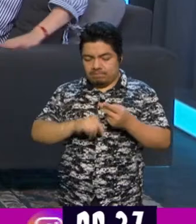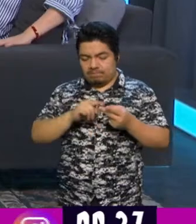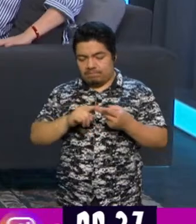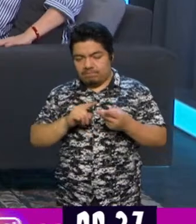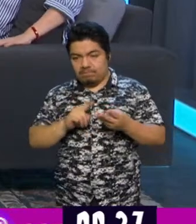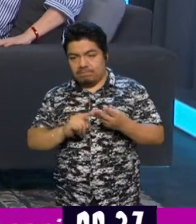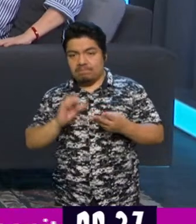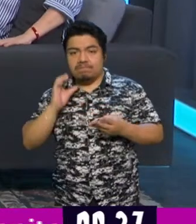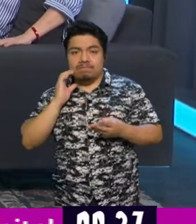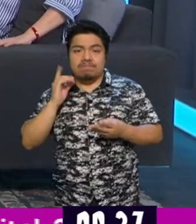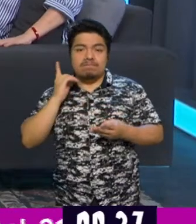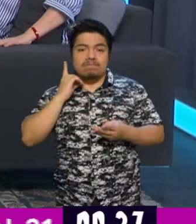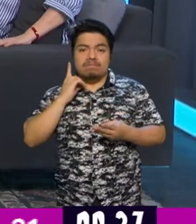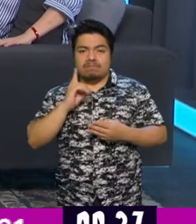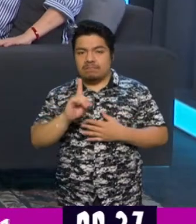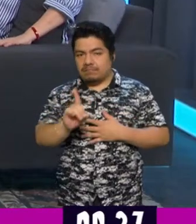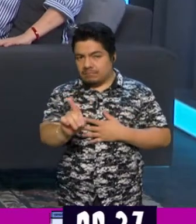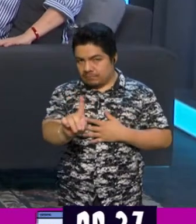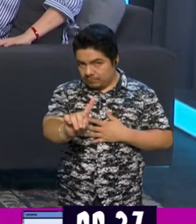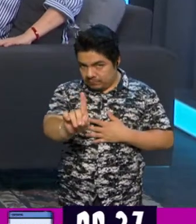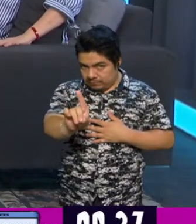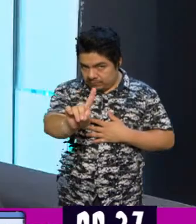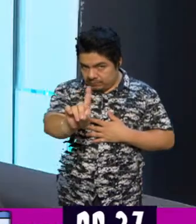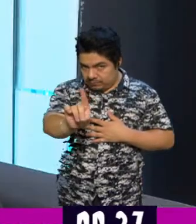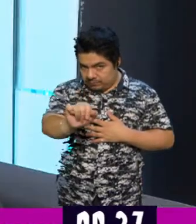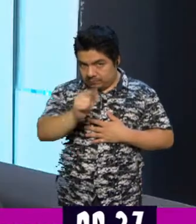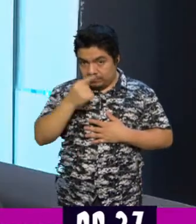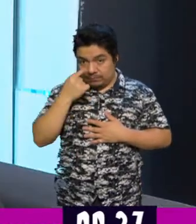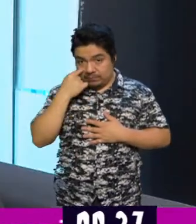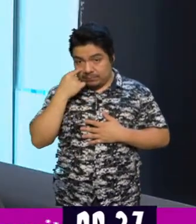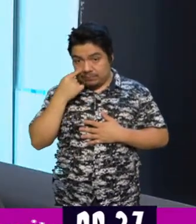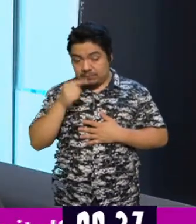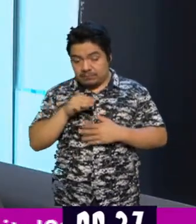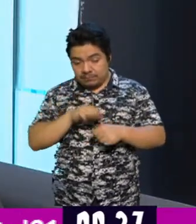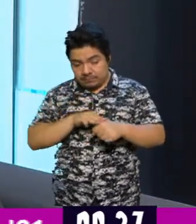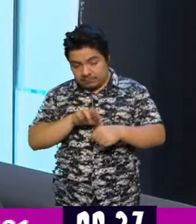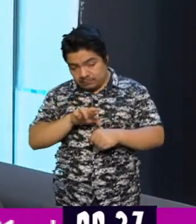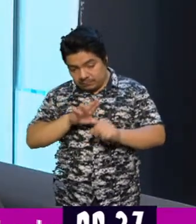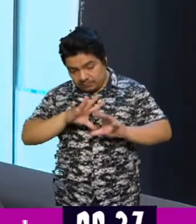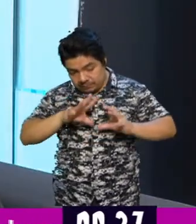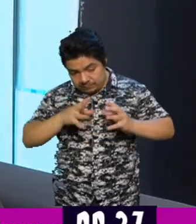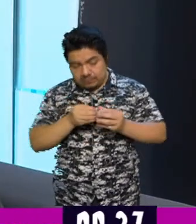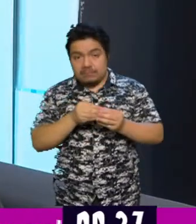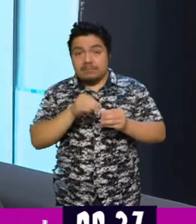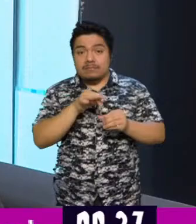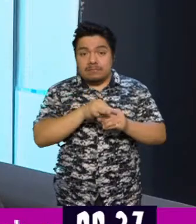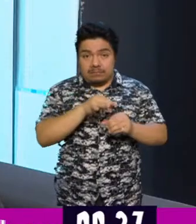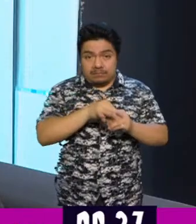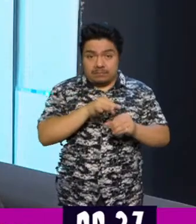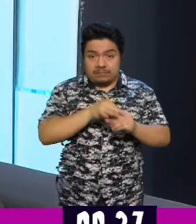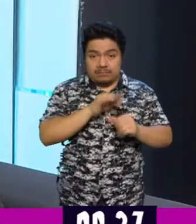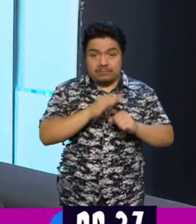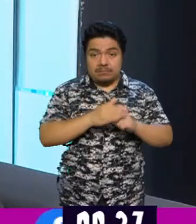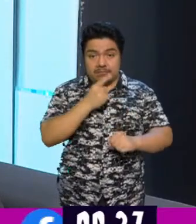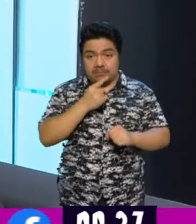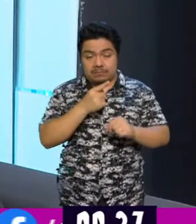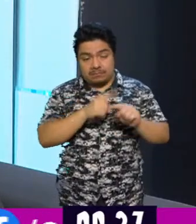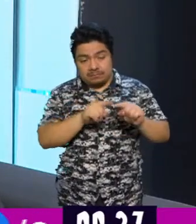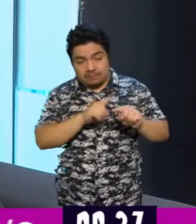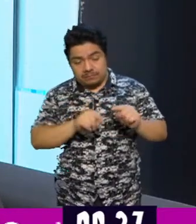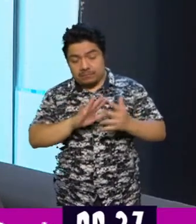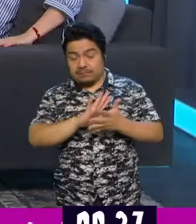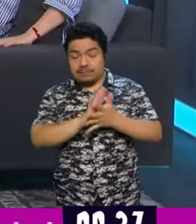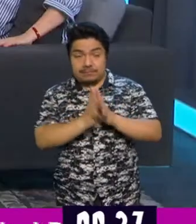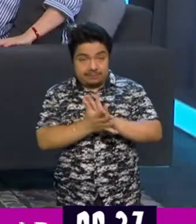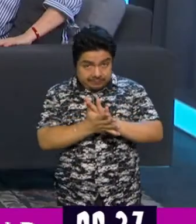Diputados. No, qué miedo. ¿Y saben qué? No, hay que buscar la mayoría para que puedan existir transformaciones